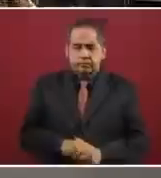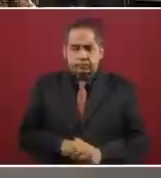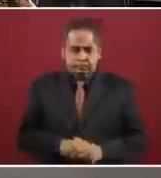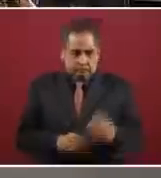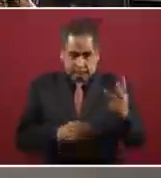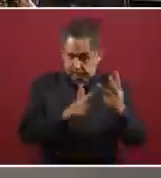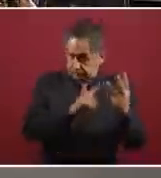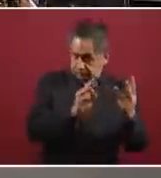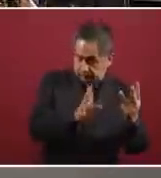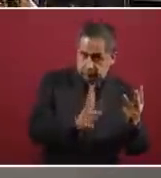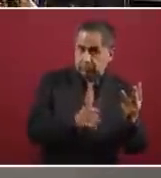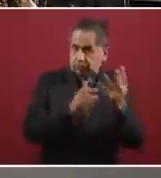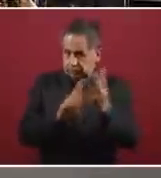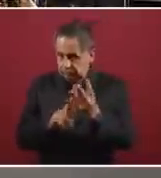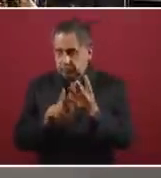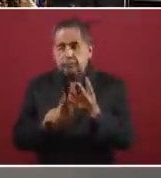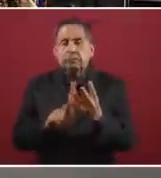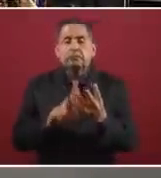3.